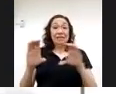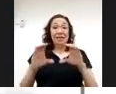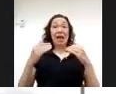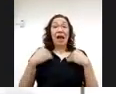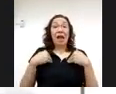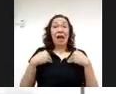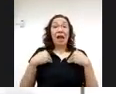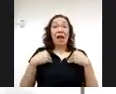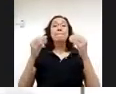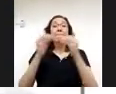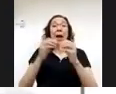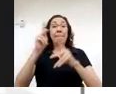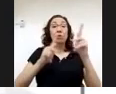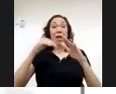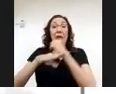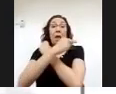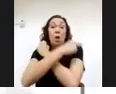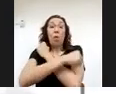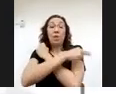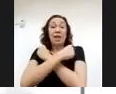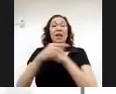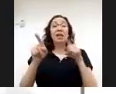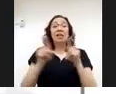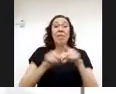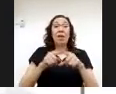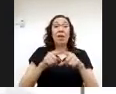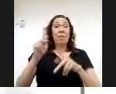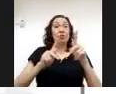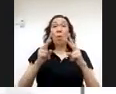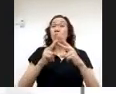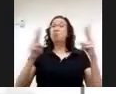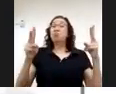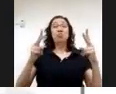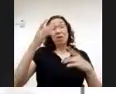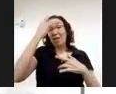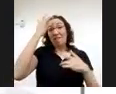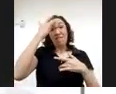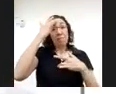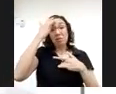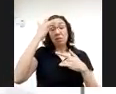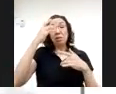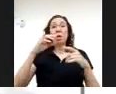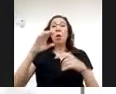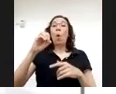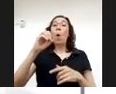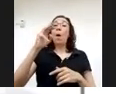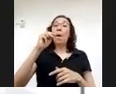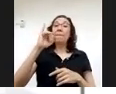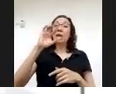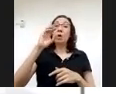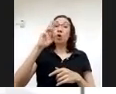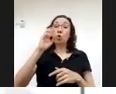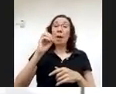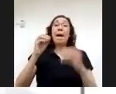de hospitalizaciones y de complicaciones. La variante Omicron es la más